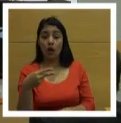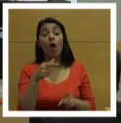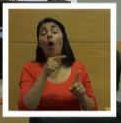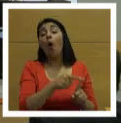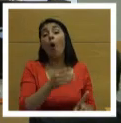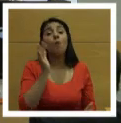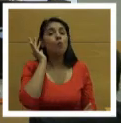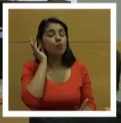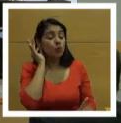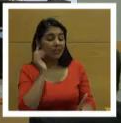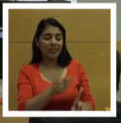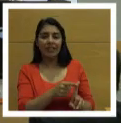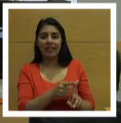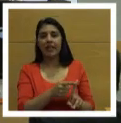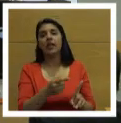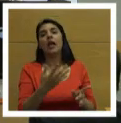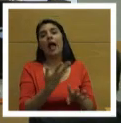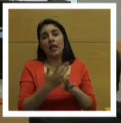armados, etc.